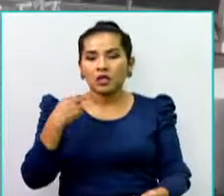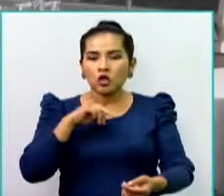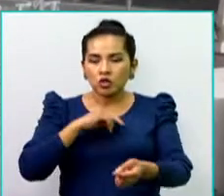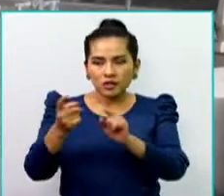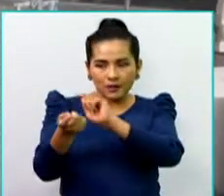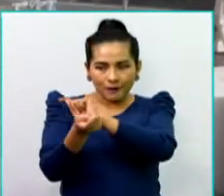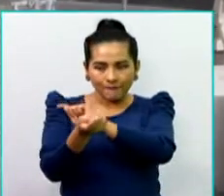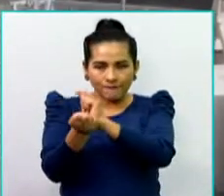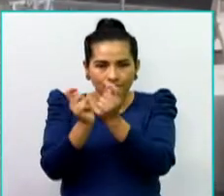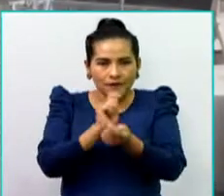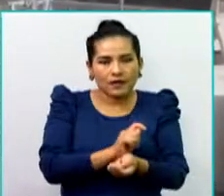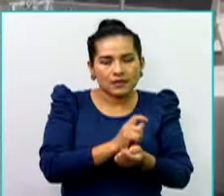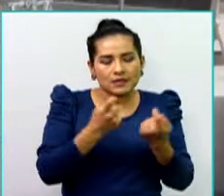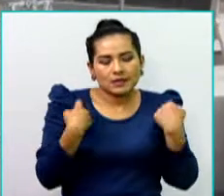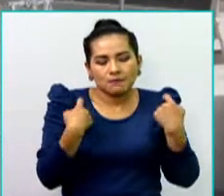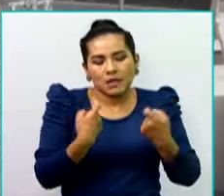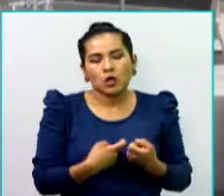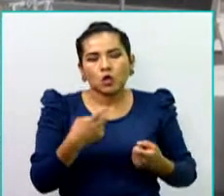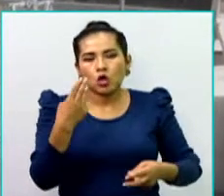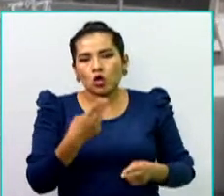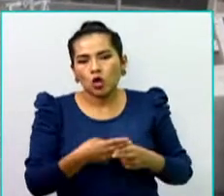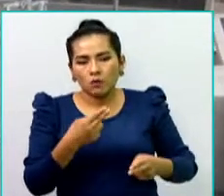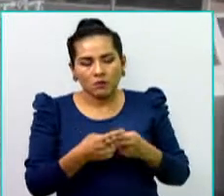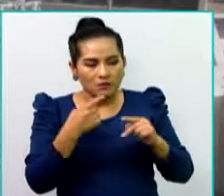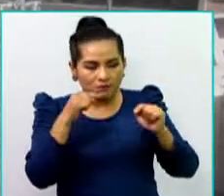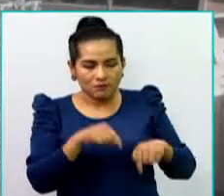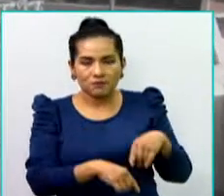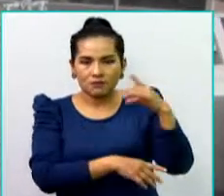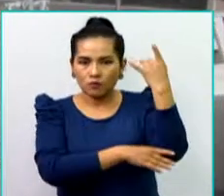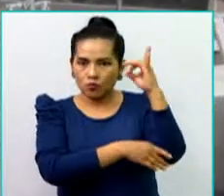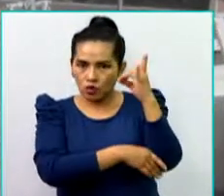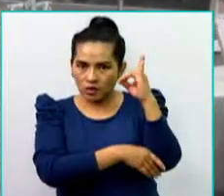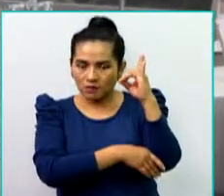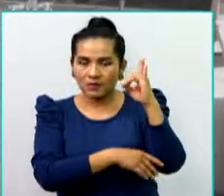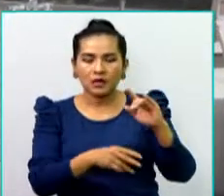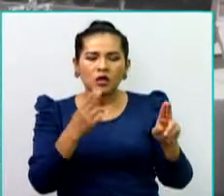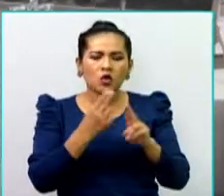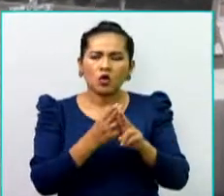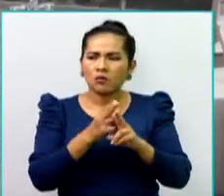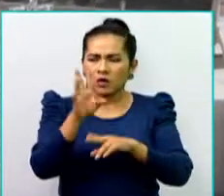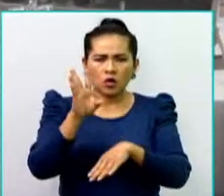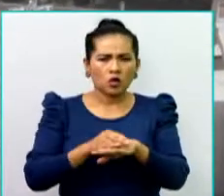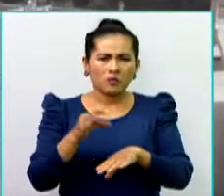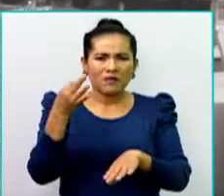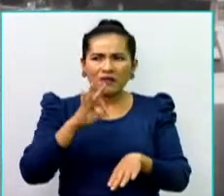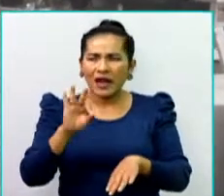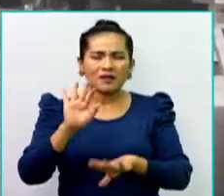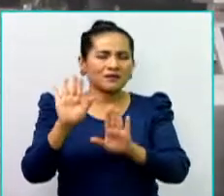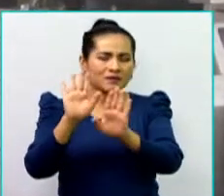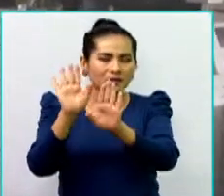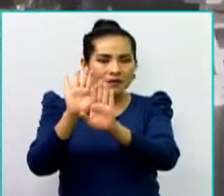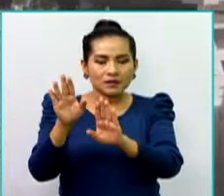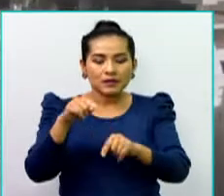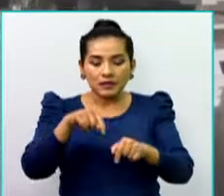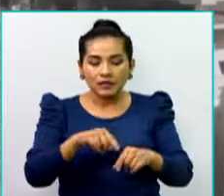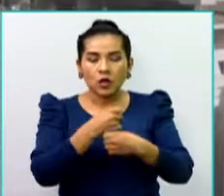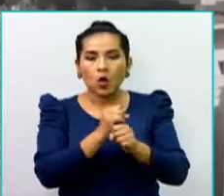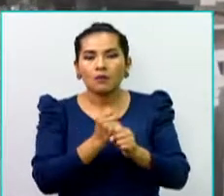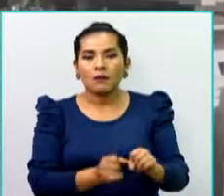con Percy Jiménez y la versionamos a Bolivia. Es una obra que no quedó un solo resquicio de Francia, es una obra totalmente